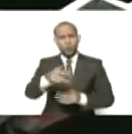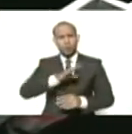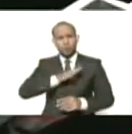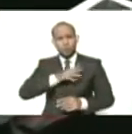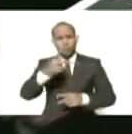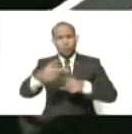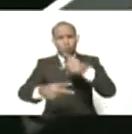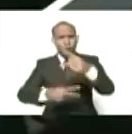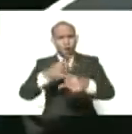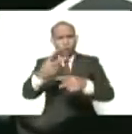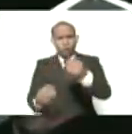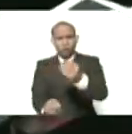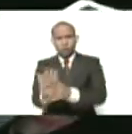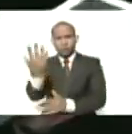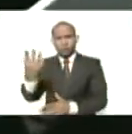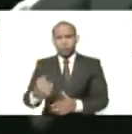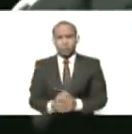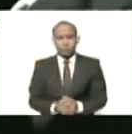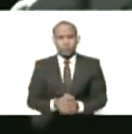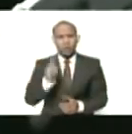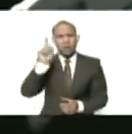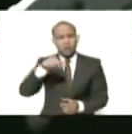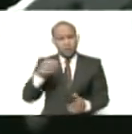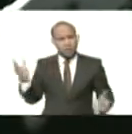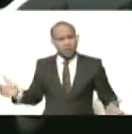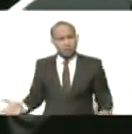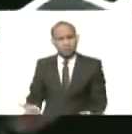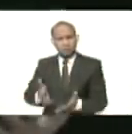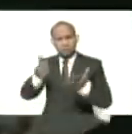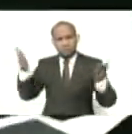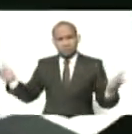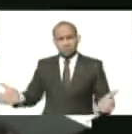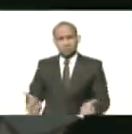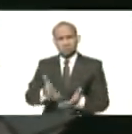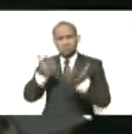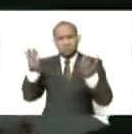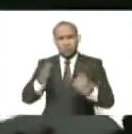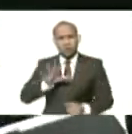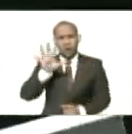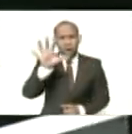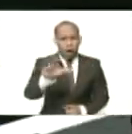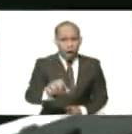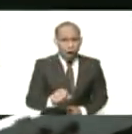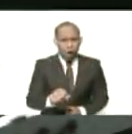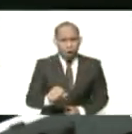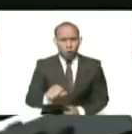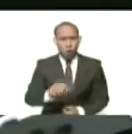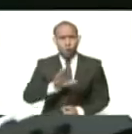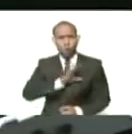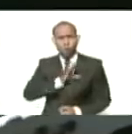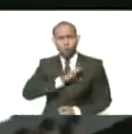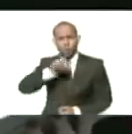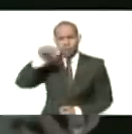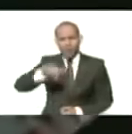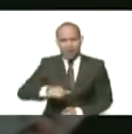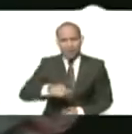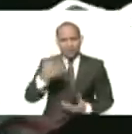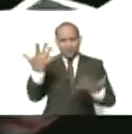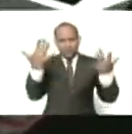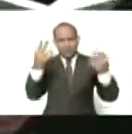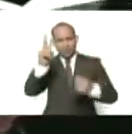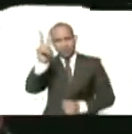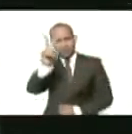nacional y promover la compra de lo hecho en Venezuela.